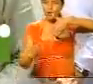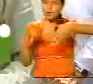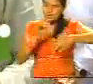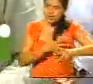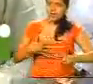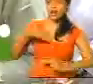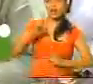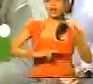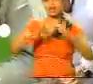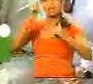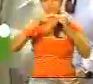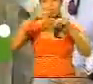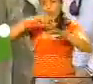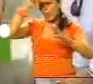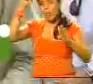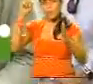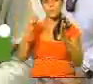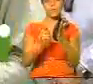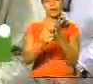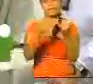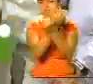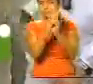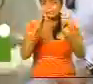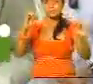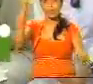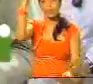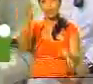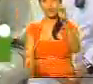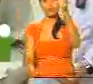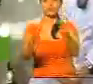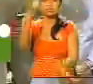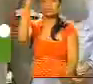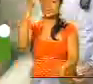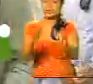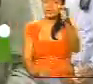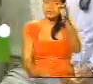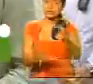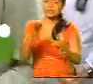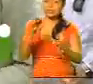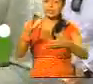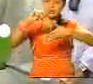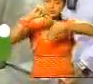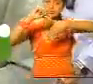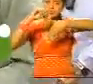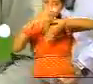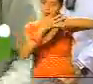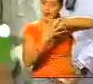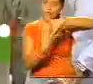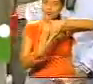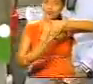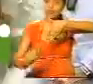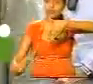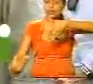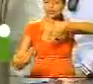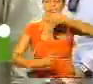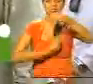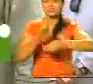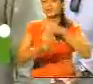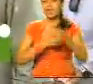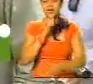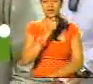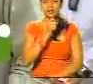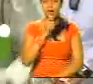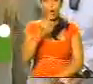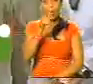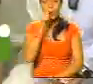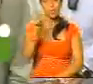construir la libertad, la independencia y la justicia de todo el continente suramericano. Y eso lo hicieron los